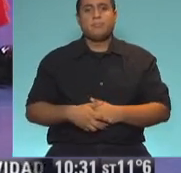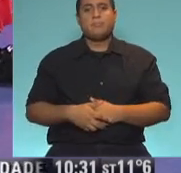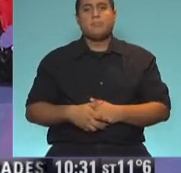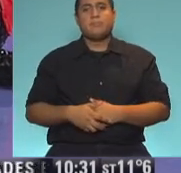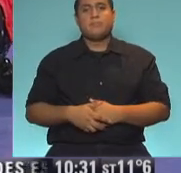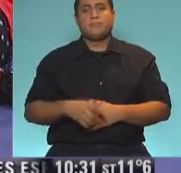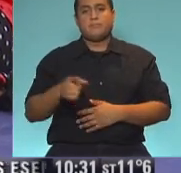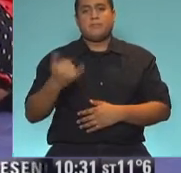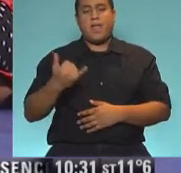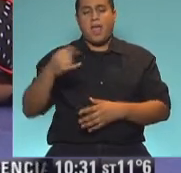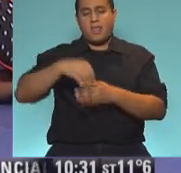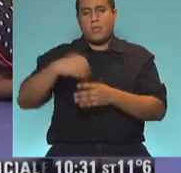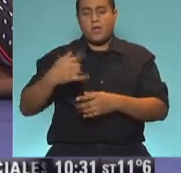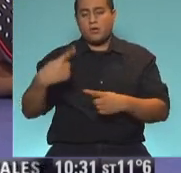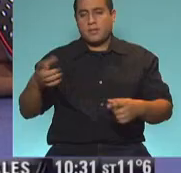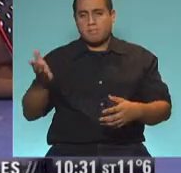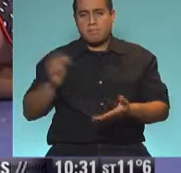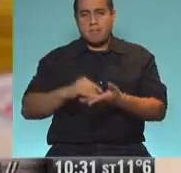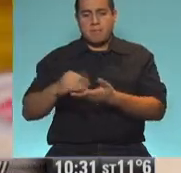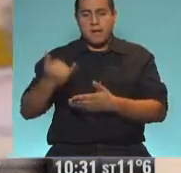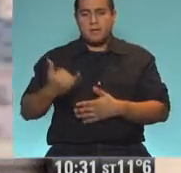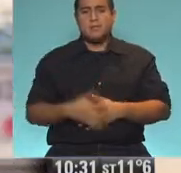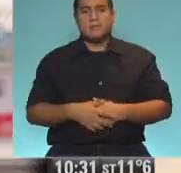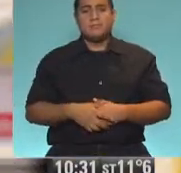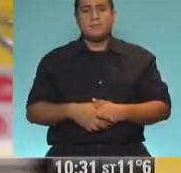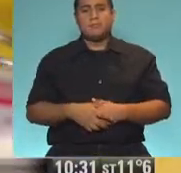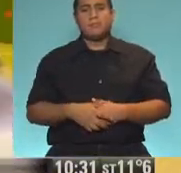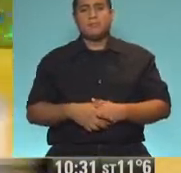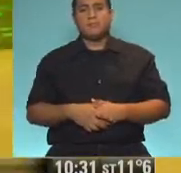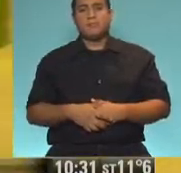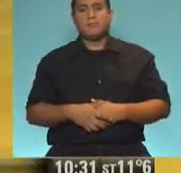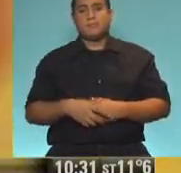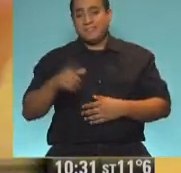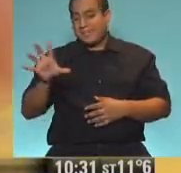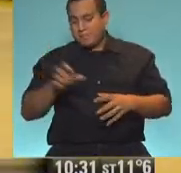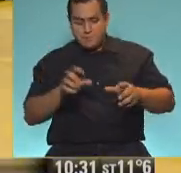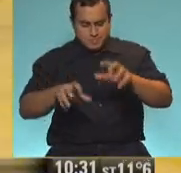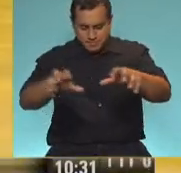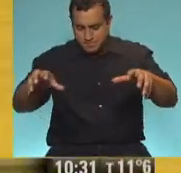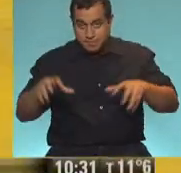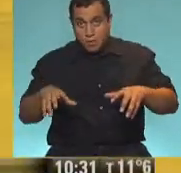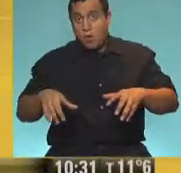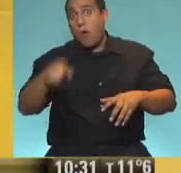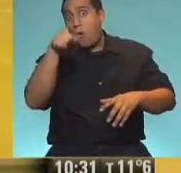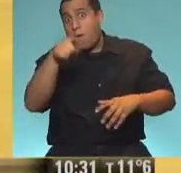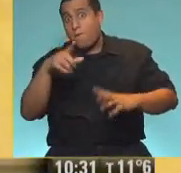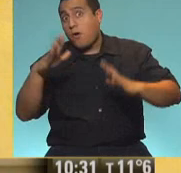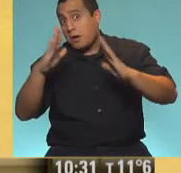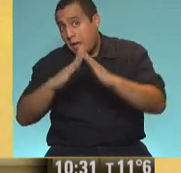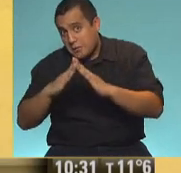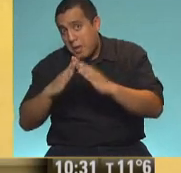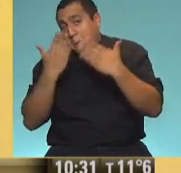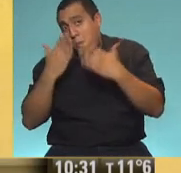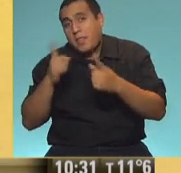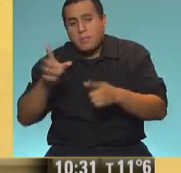cosas. Acá hay otros más. Hay más cosas. Muy bien. Esto es todo lo que juntamos nosotros. Bien. Ustedes seguramente en sus casas